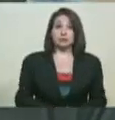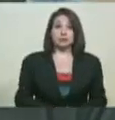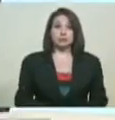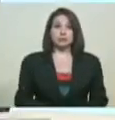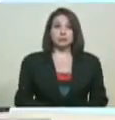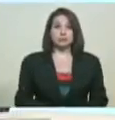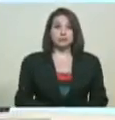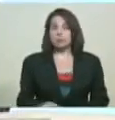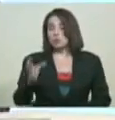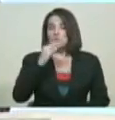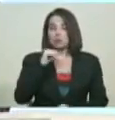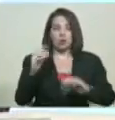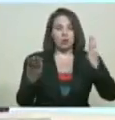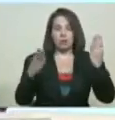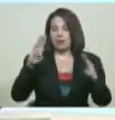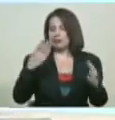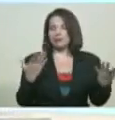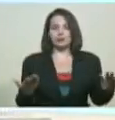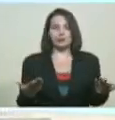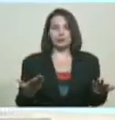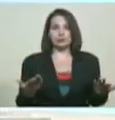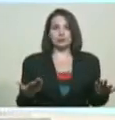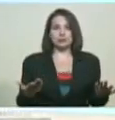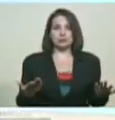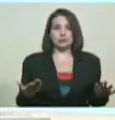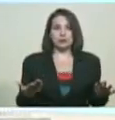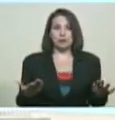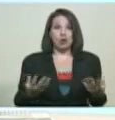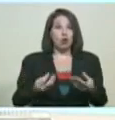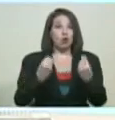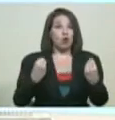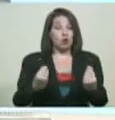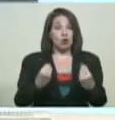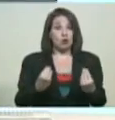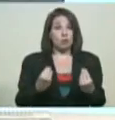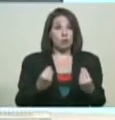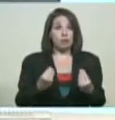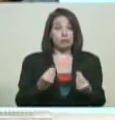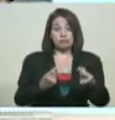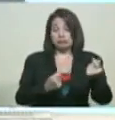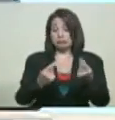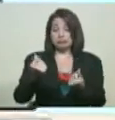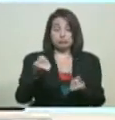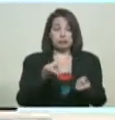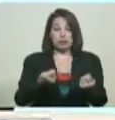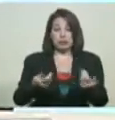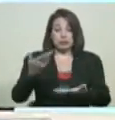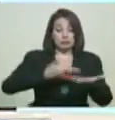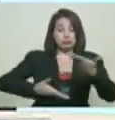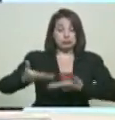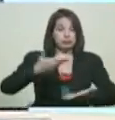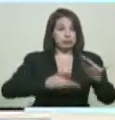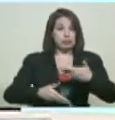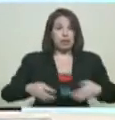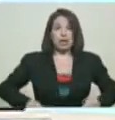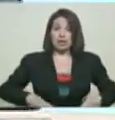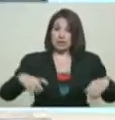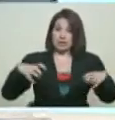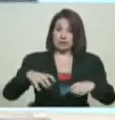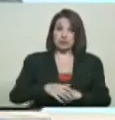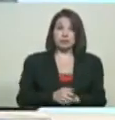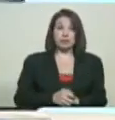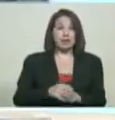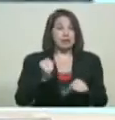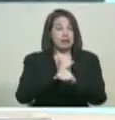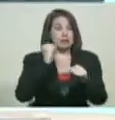no hay comparación posible en los índices de distribución de la riqueza de inversión social de